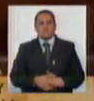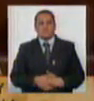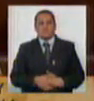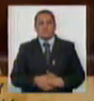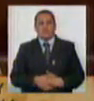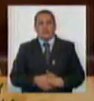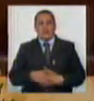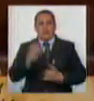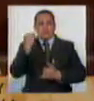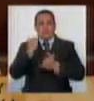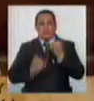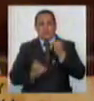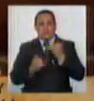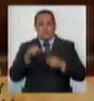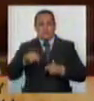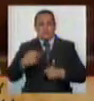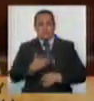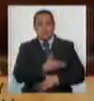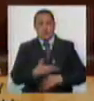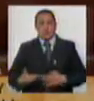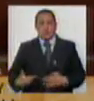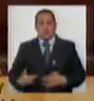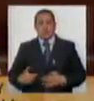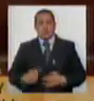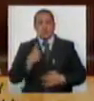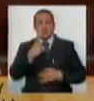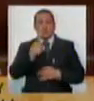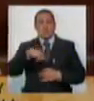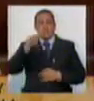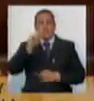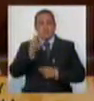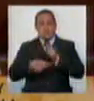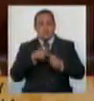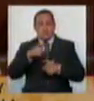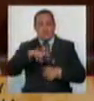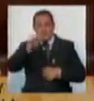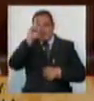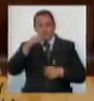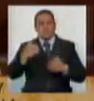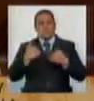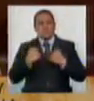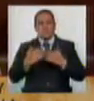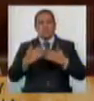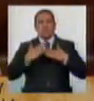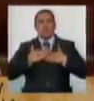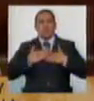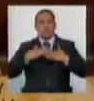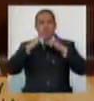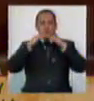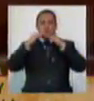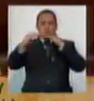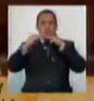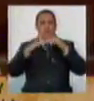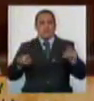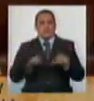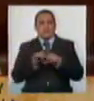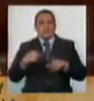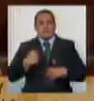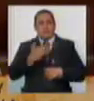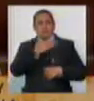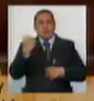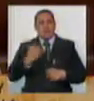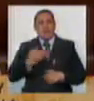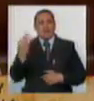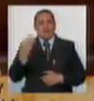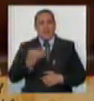Al final de este gobierno, 1 millón de peruanos tendrán un techo digno y una mejor calidad